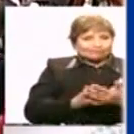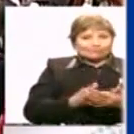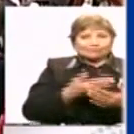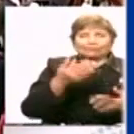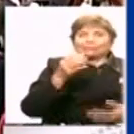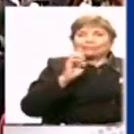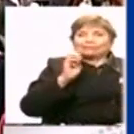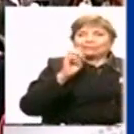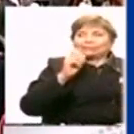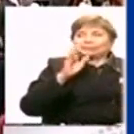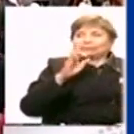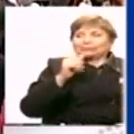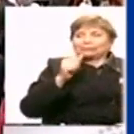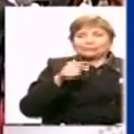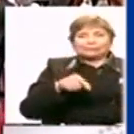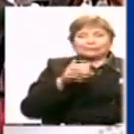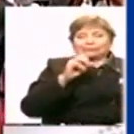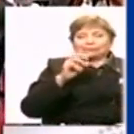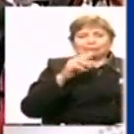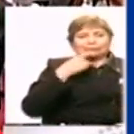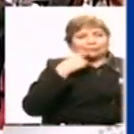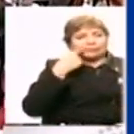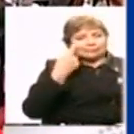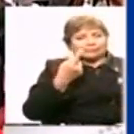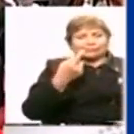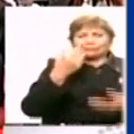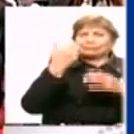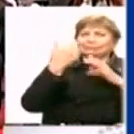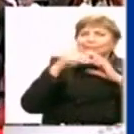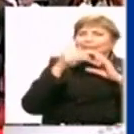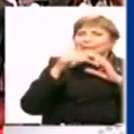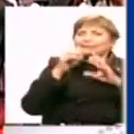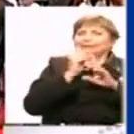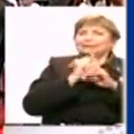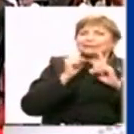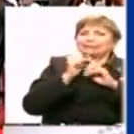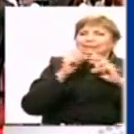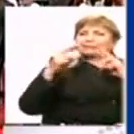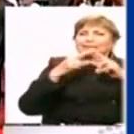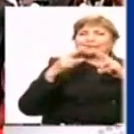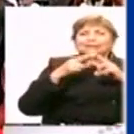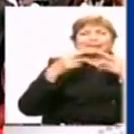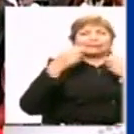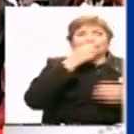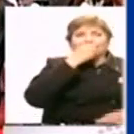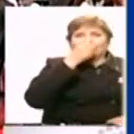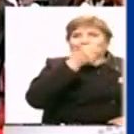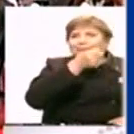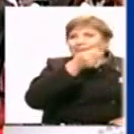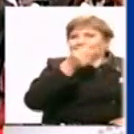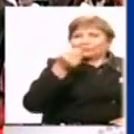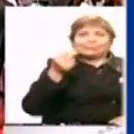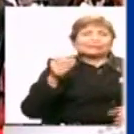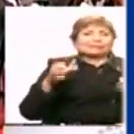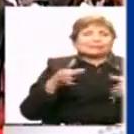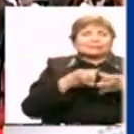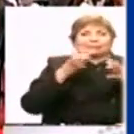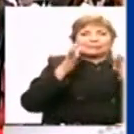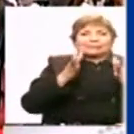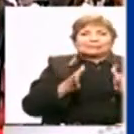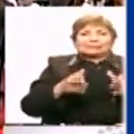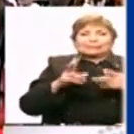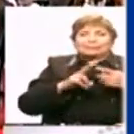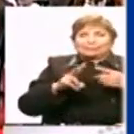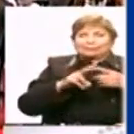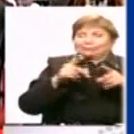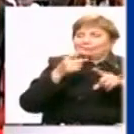Mira, esa es una imposibilidad jurídica, ¿sí? Aquí hay que ser cautos, ¿no? Ha ganado las elecciones, la fórmula presidencial del profesor Pedro Castillo y la